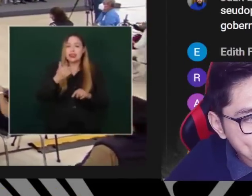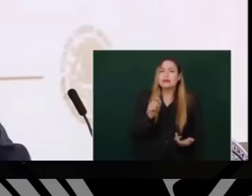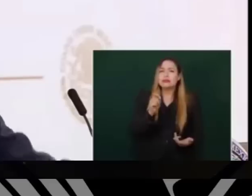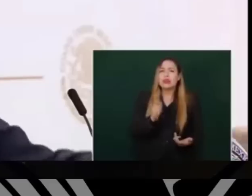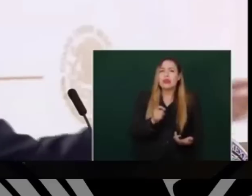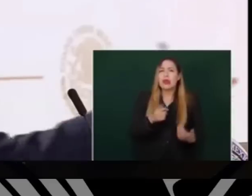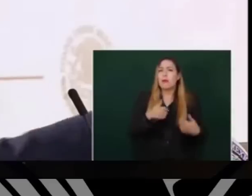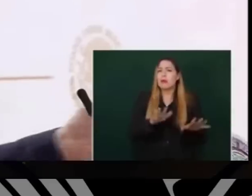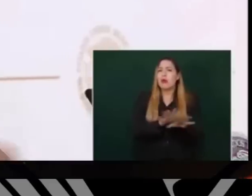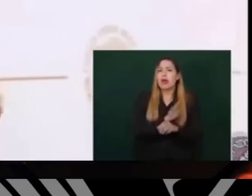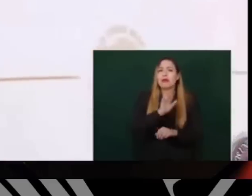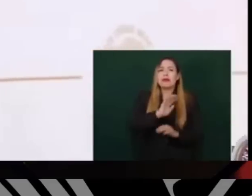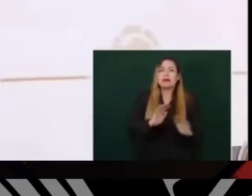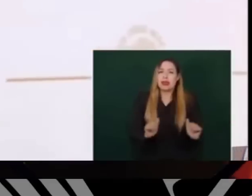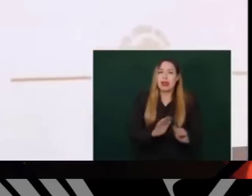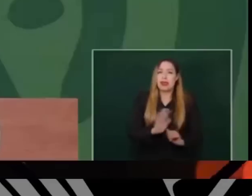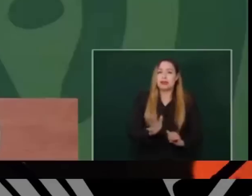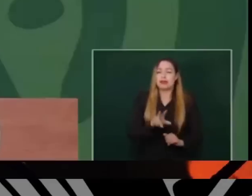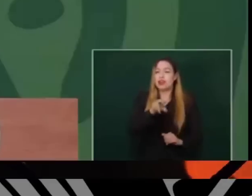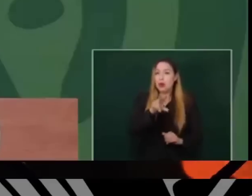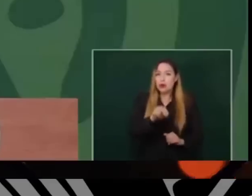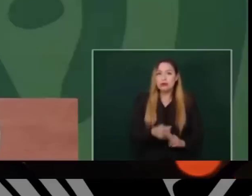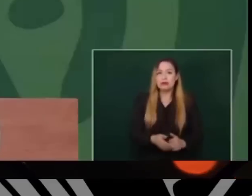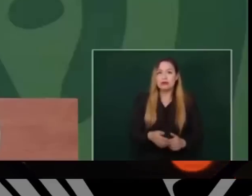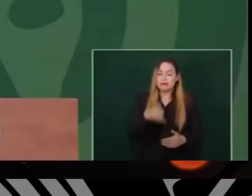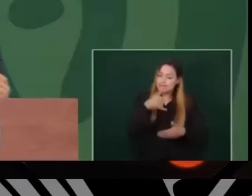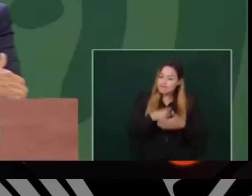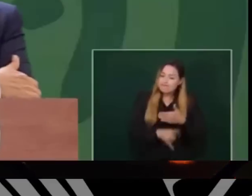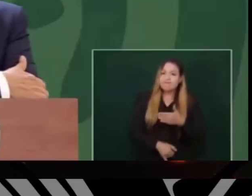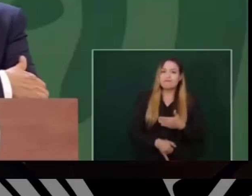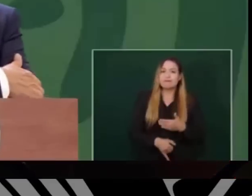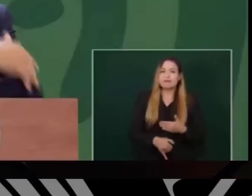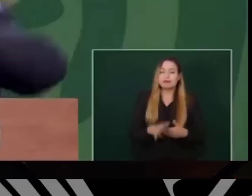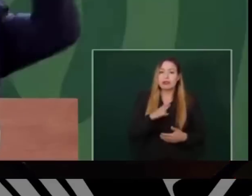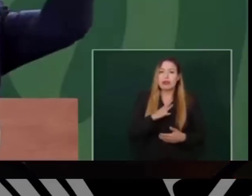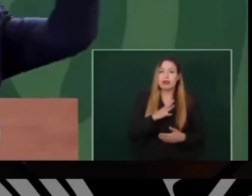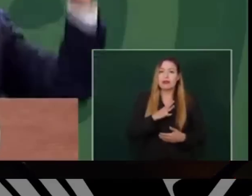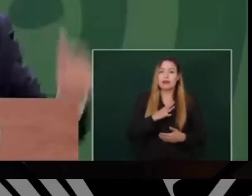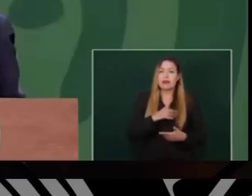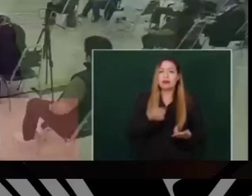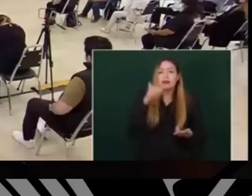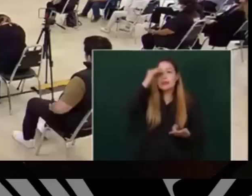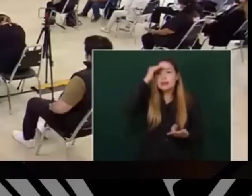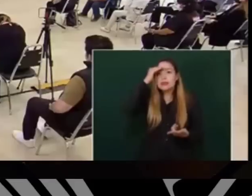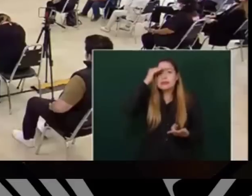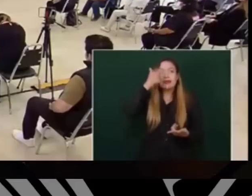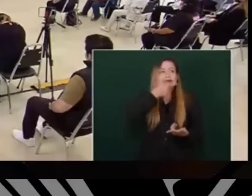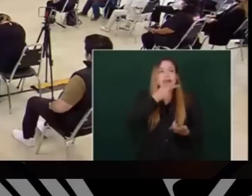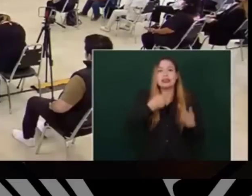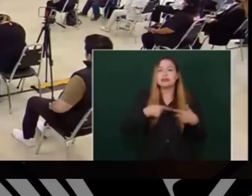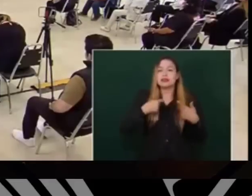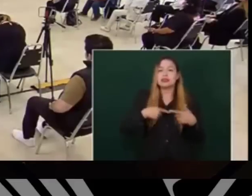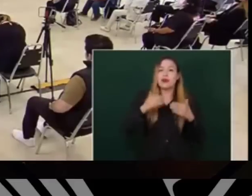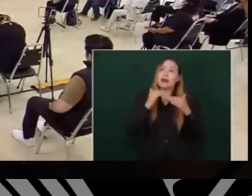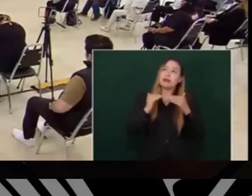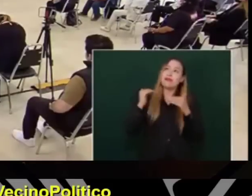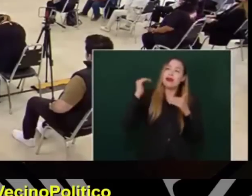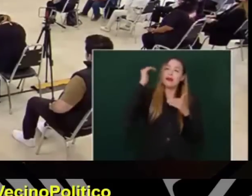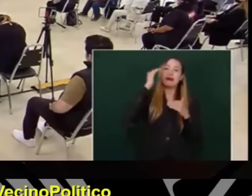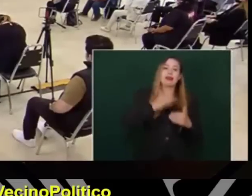mismo. Imagínense si los de mero arriba, que se sentían los dueños de